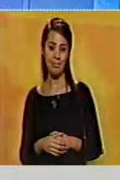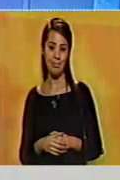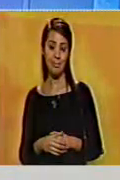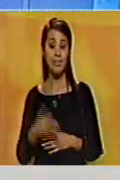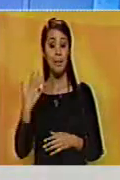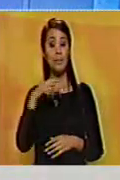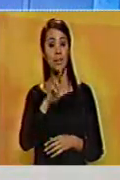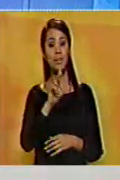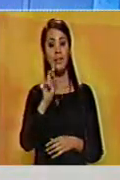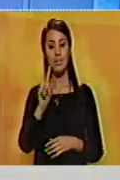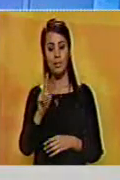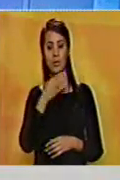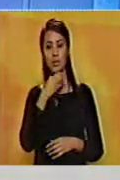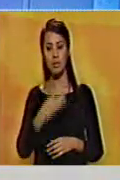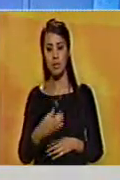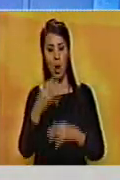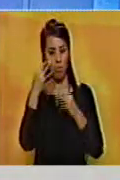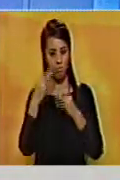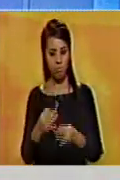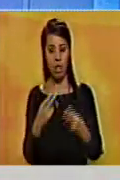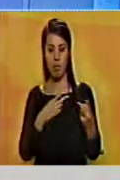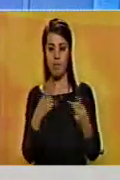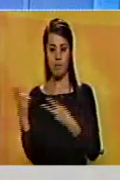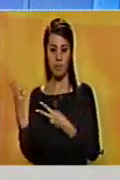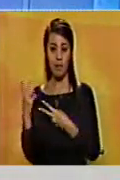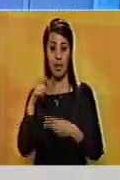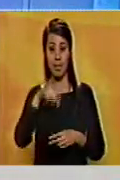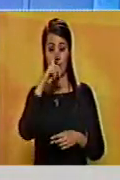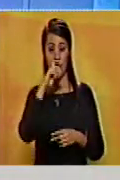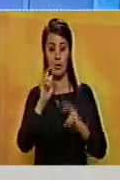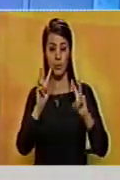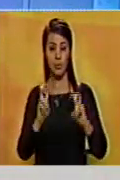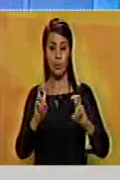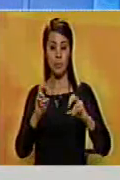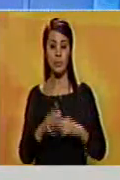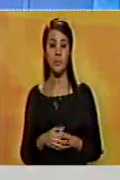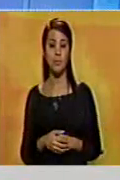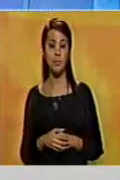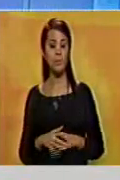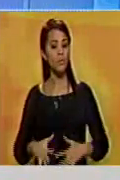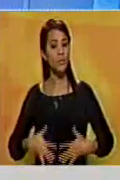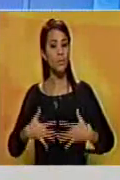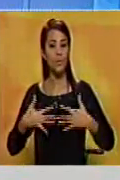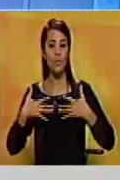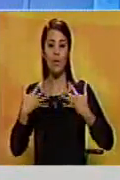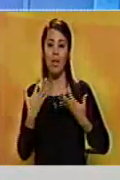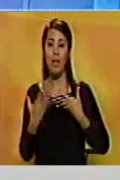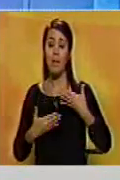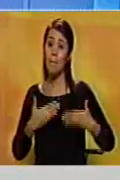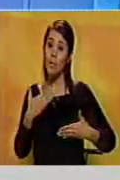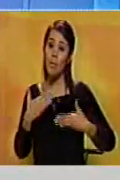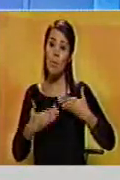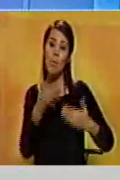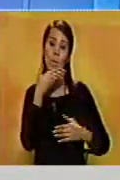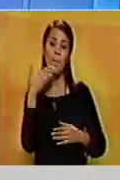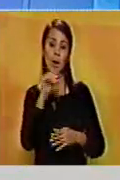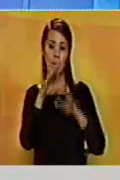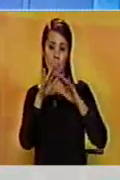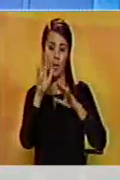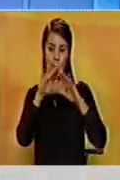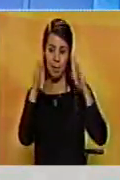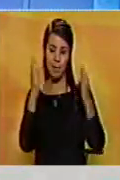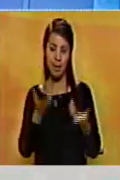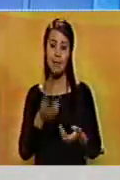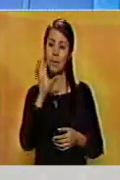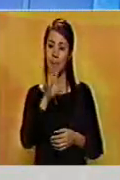El pasado 31 de diciembre dimos oficialmente la bienvenida a este 2018, al que llegamos con anhelo de construir un mejor país. Entre tradiciones y